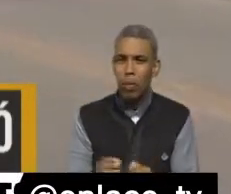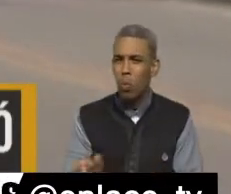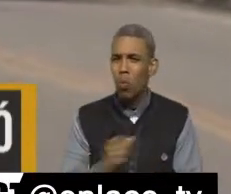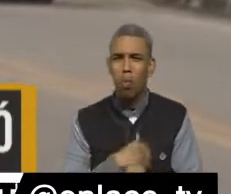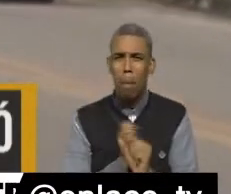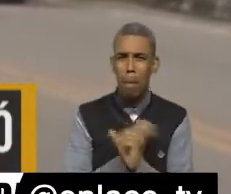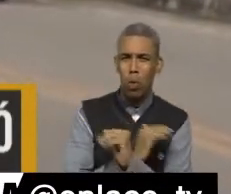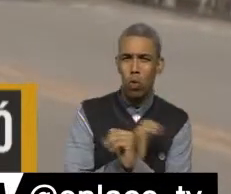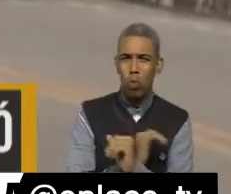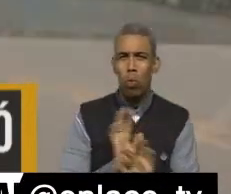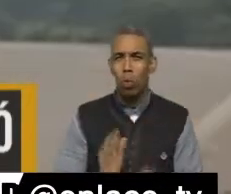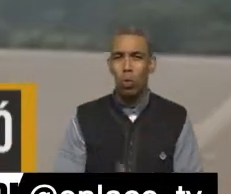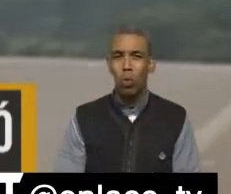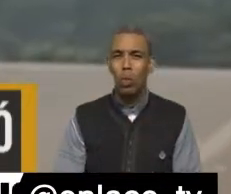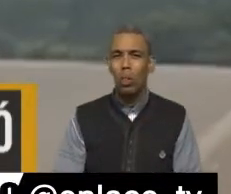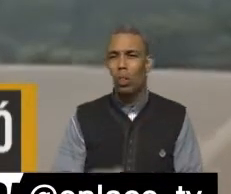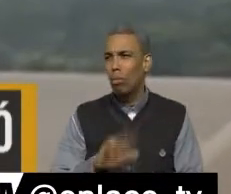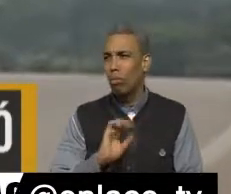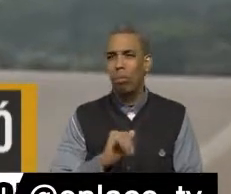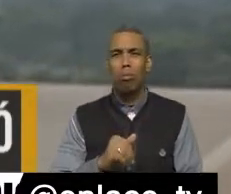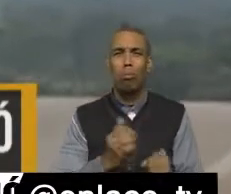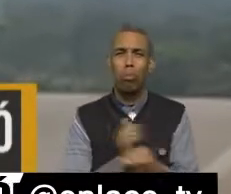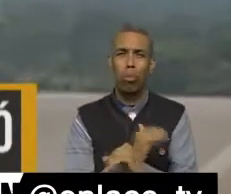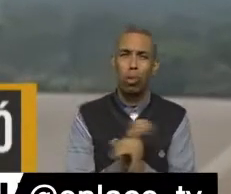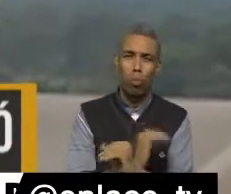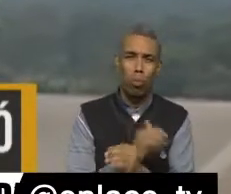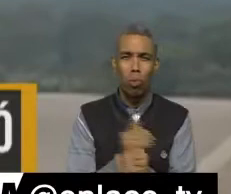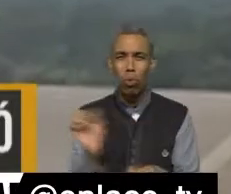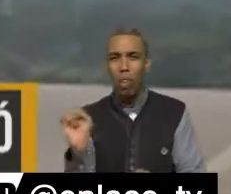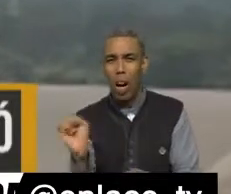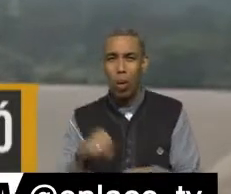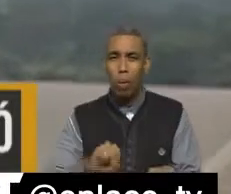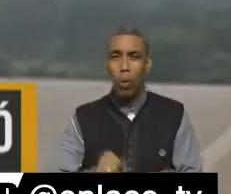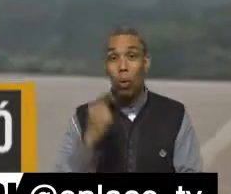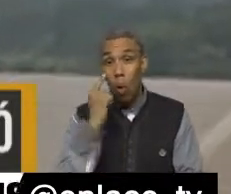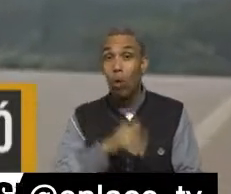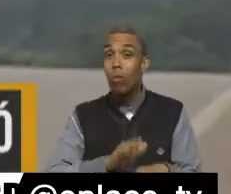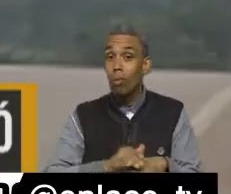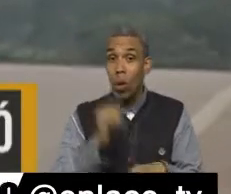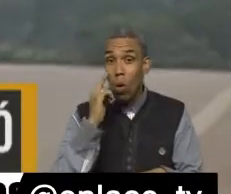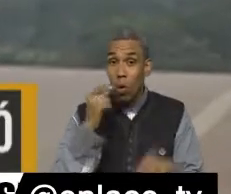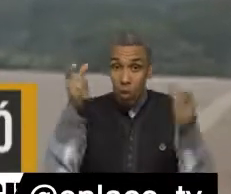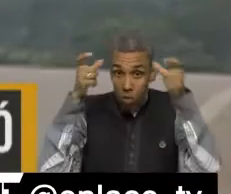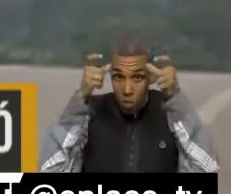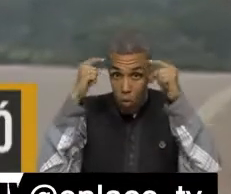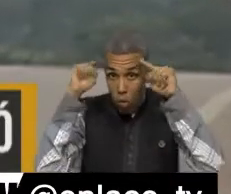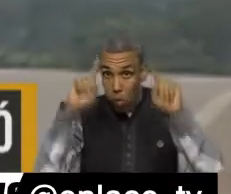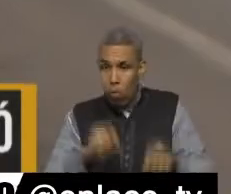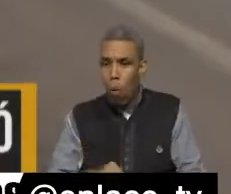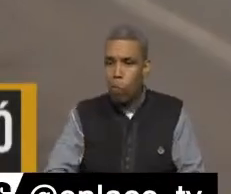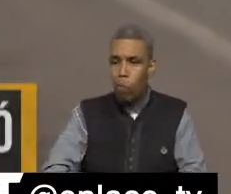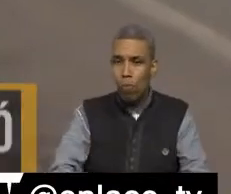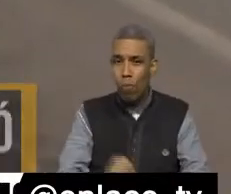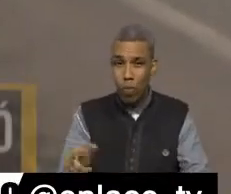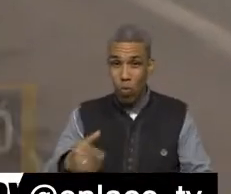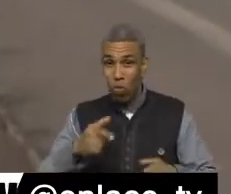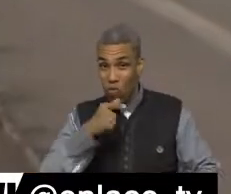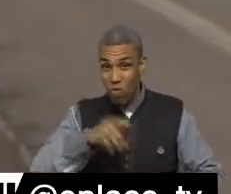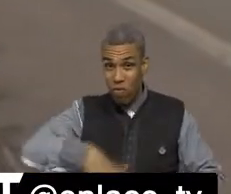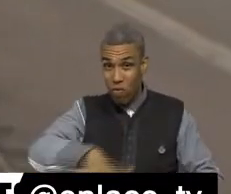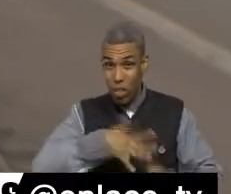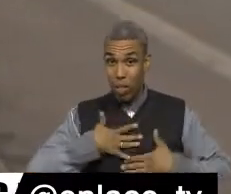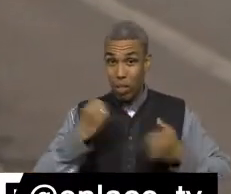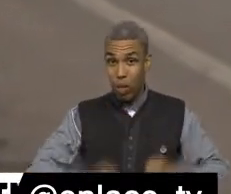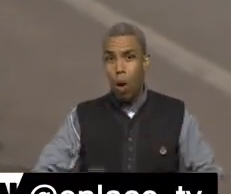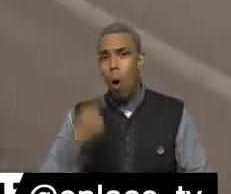unos 150 vehículos, por lo que pidieron a los propietarios tener mayor control de sus animales para evitar esta clase de accidentes, ya que no es la primera vez que